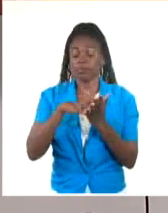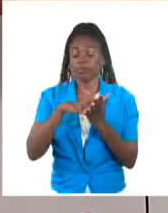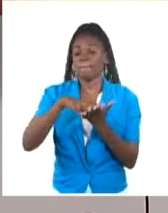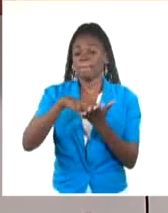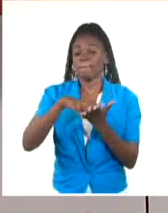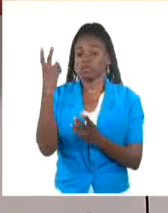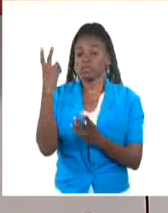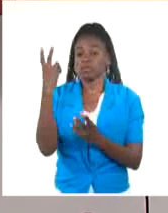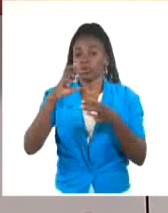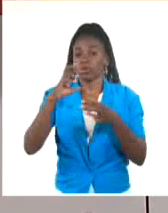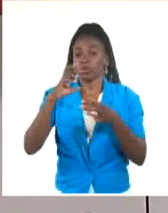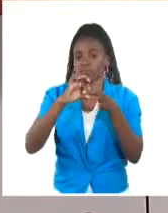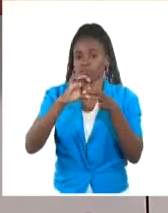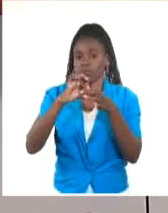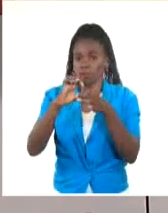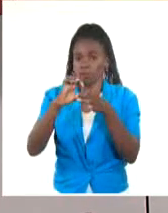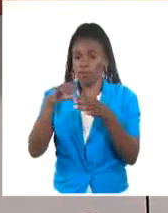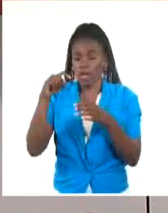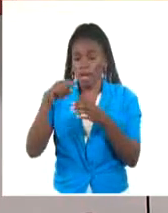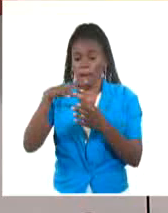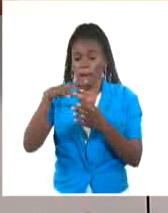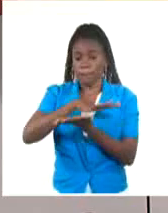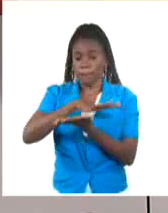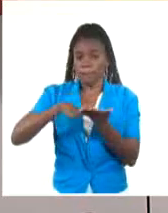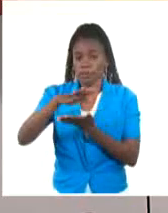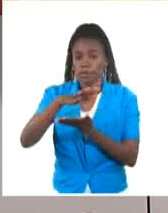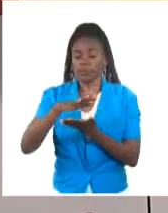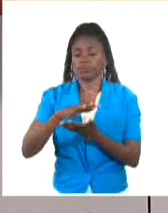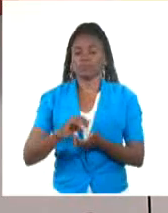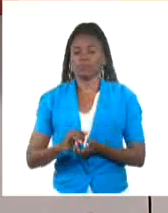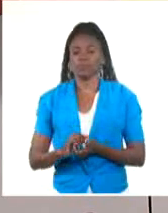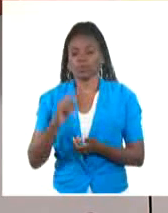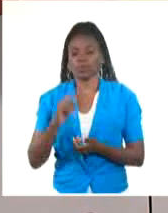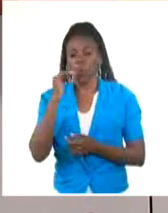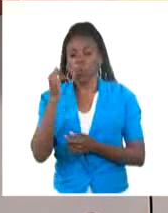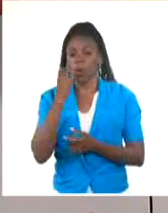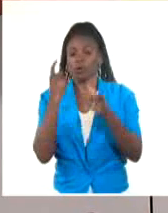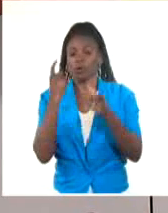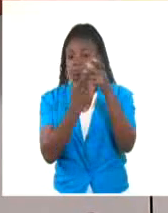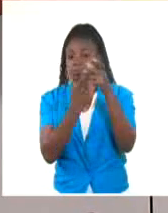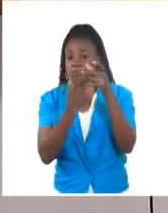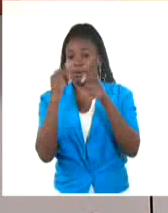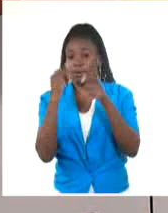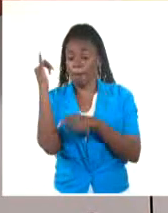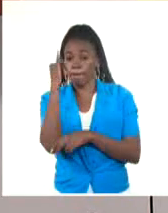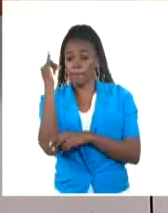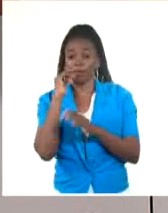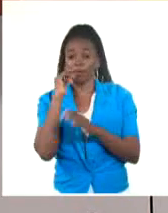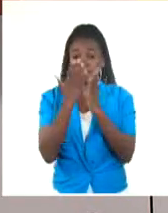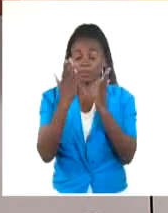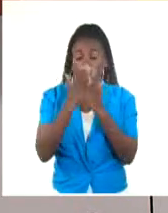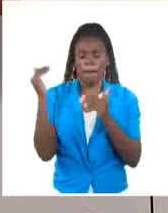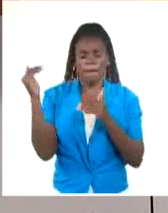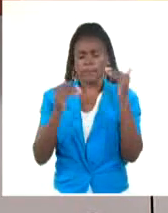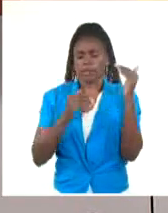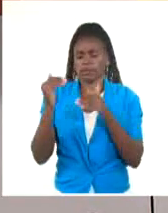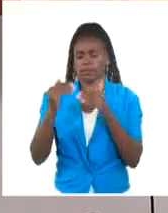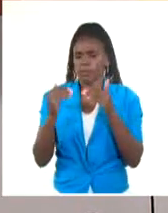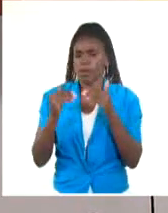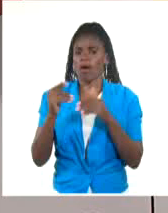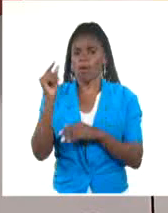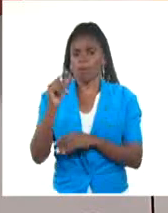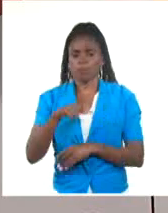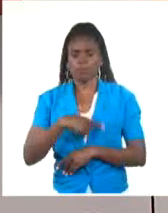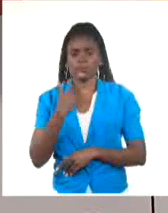de Armas. Como parte del encuentro, también allí tendrá lugar la premier de un audiovisual que complementa el libro y donde participan figuras de primer orden